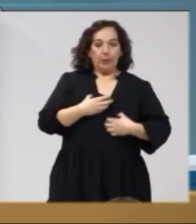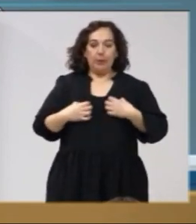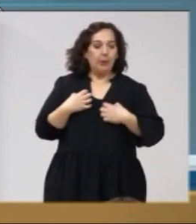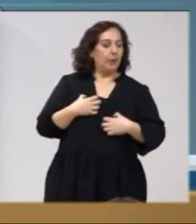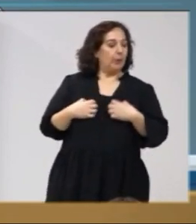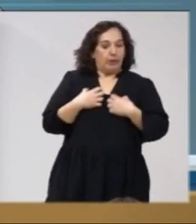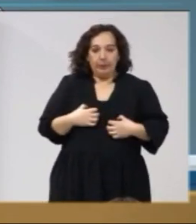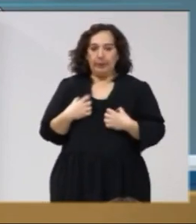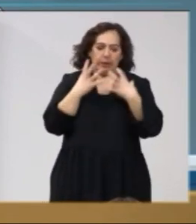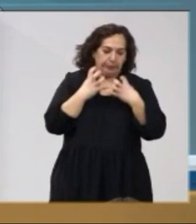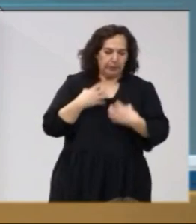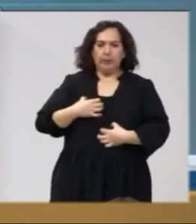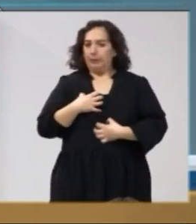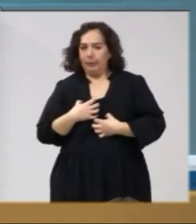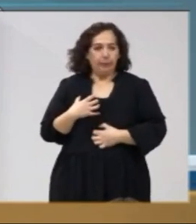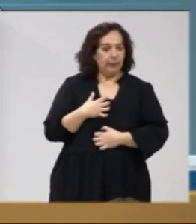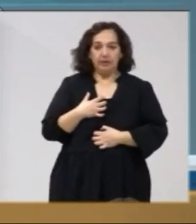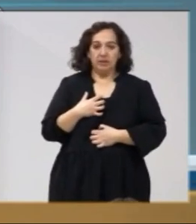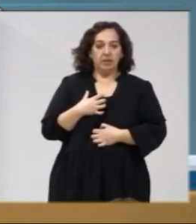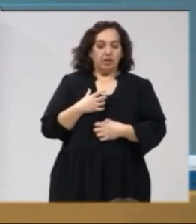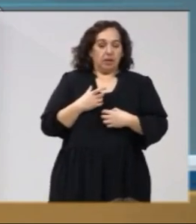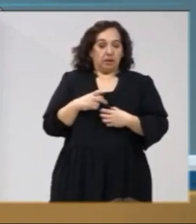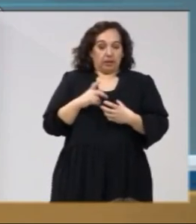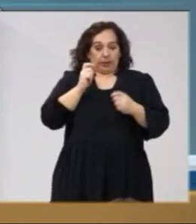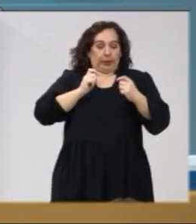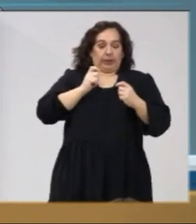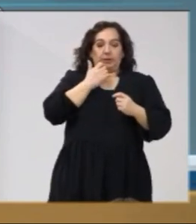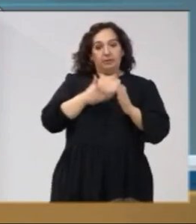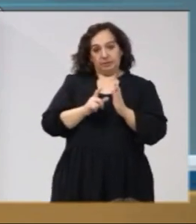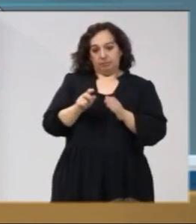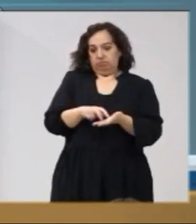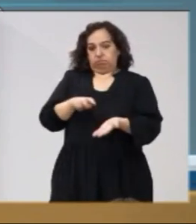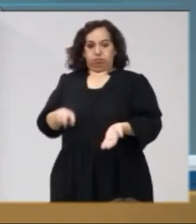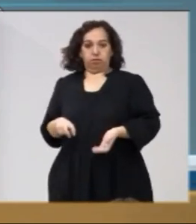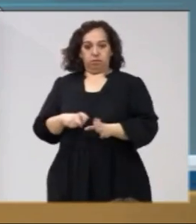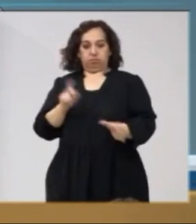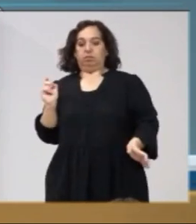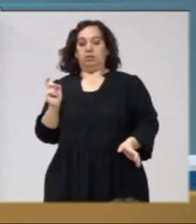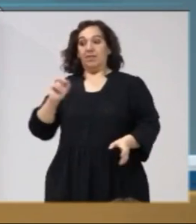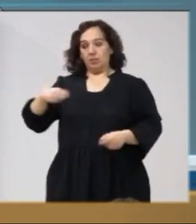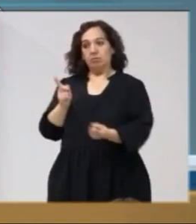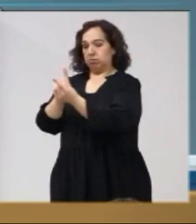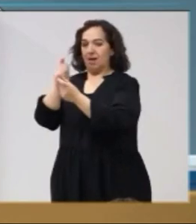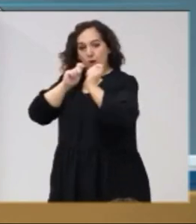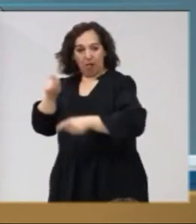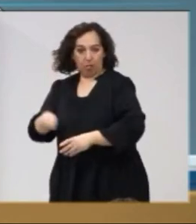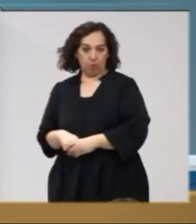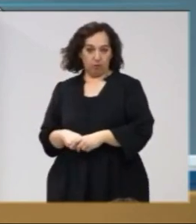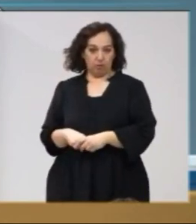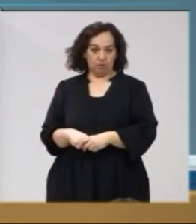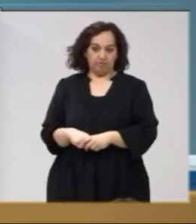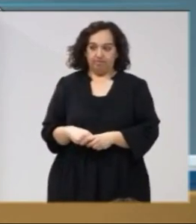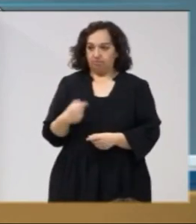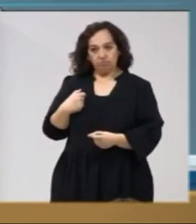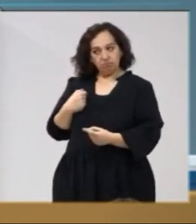congoja y se retiró del estrado y me lo encontré luego llorando.